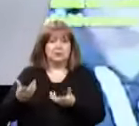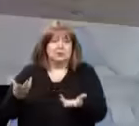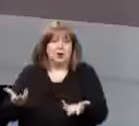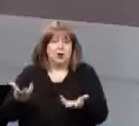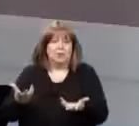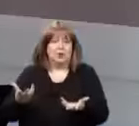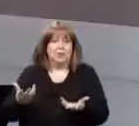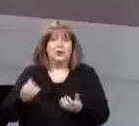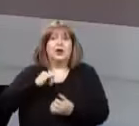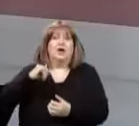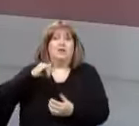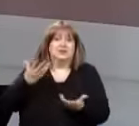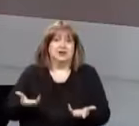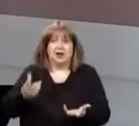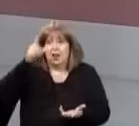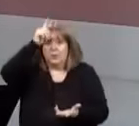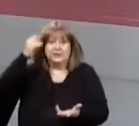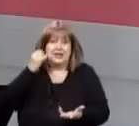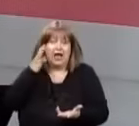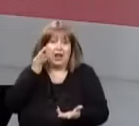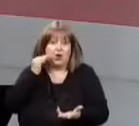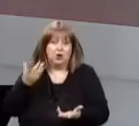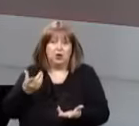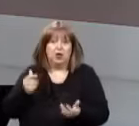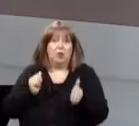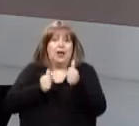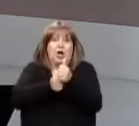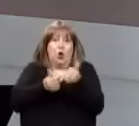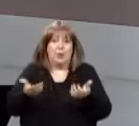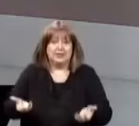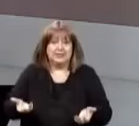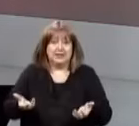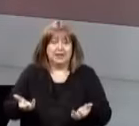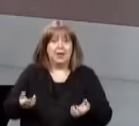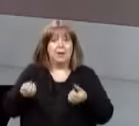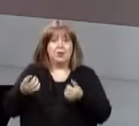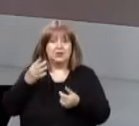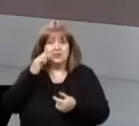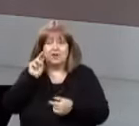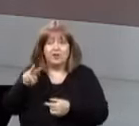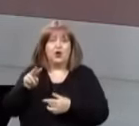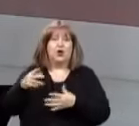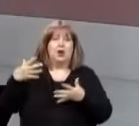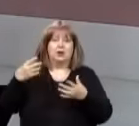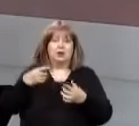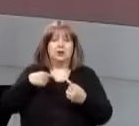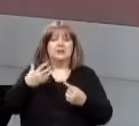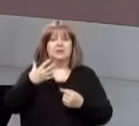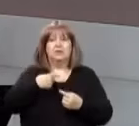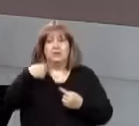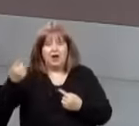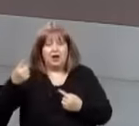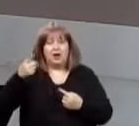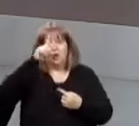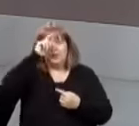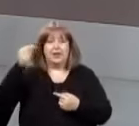podría dormir. Claro. Porque en el fondo también soy cómplice. Claro. Pero es que indirectamente un pensamiento personal. Sí, también. Yo por eso también lo comparaba con lo otro